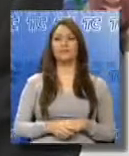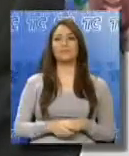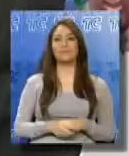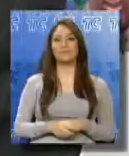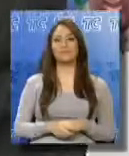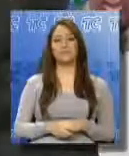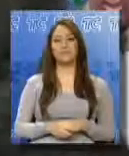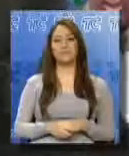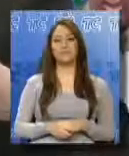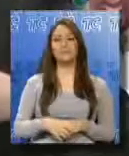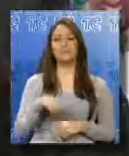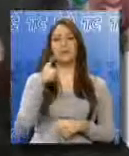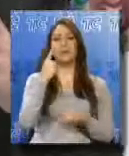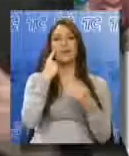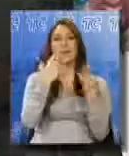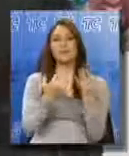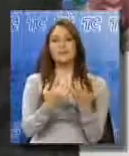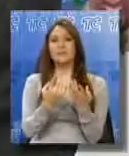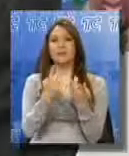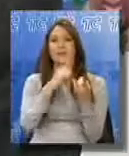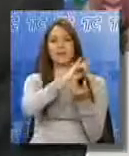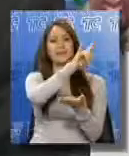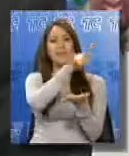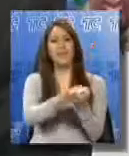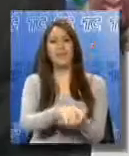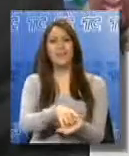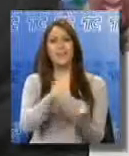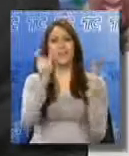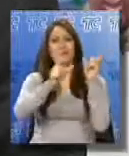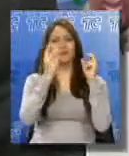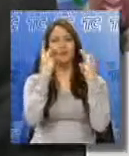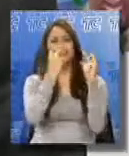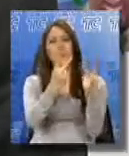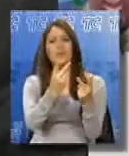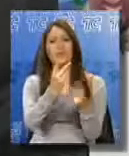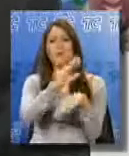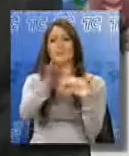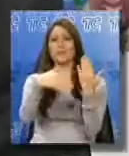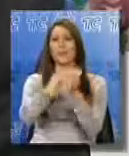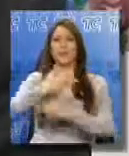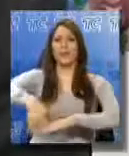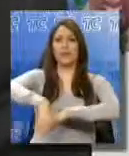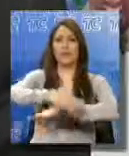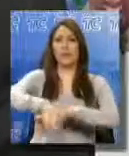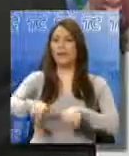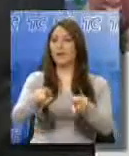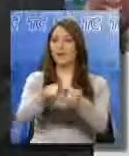lo han esperado y saludado lungo las calles.